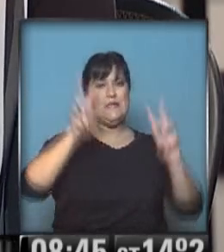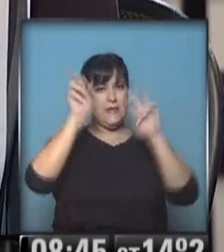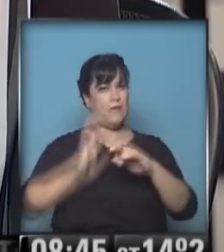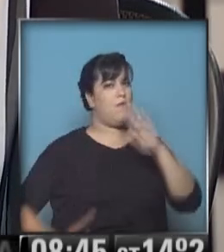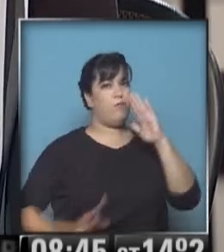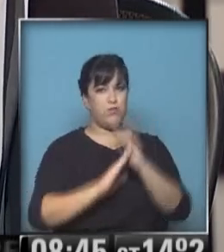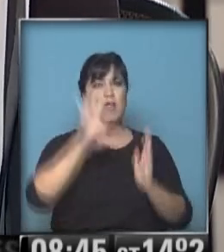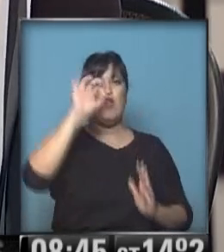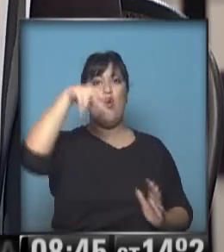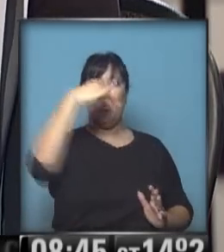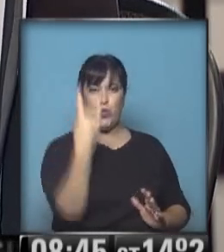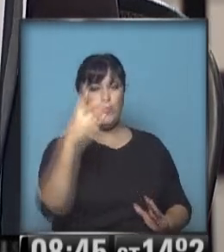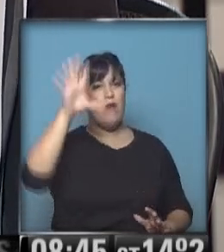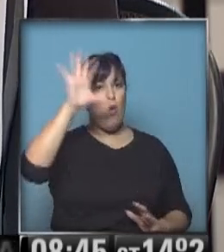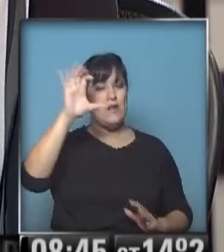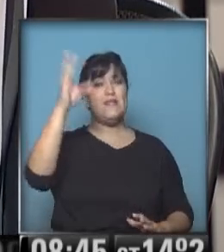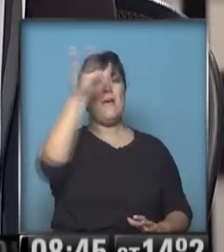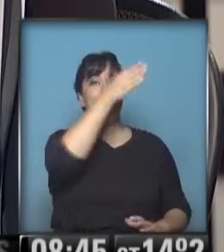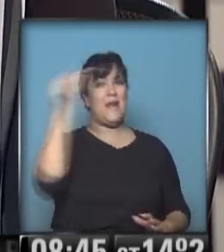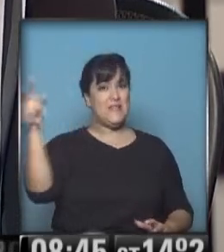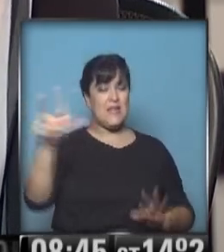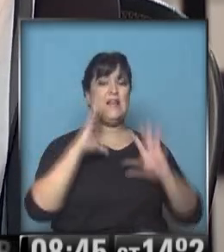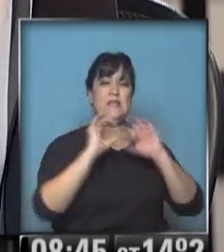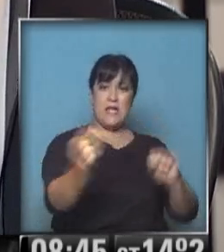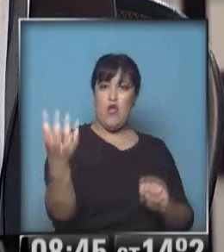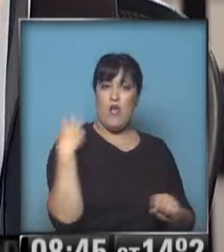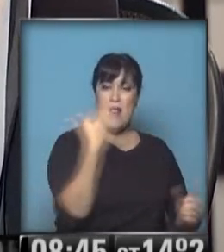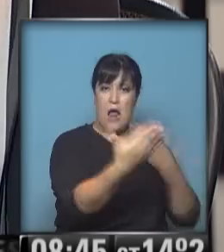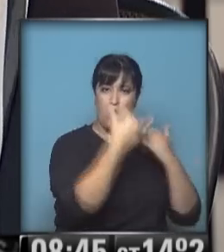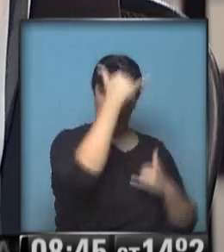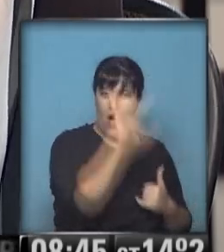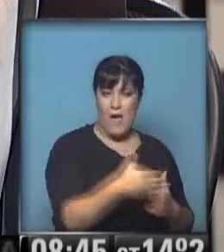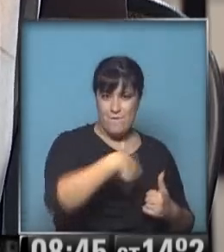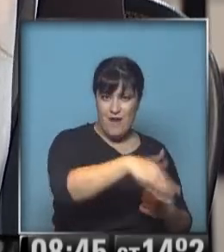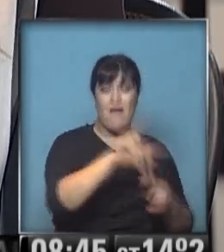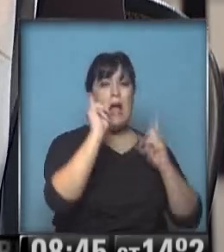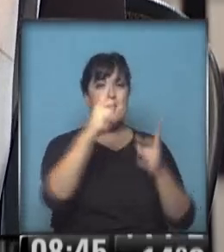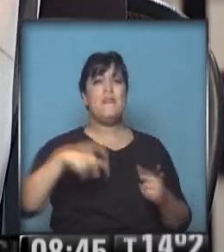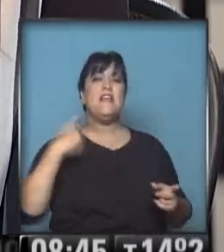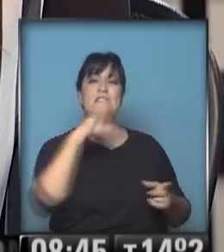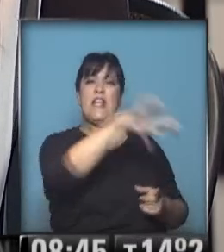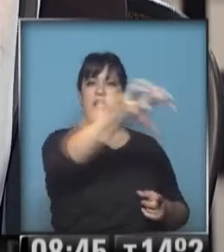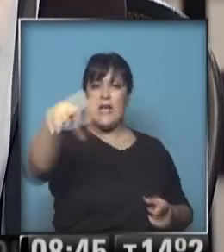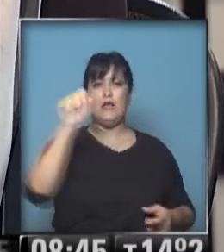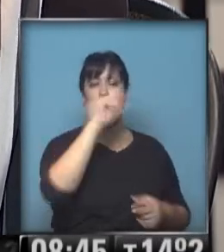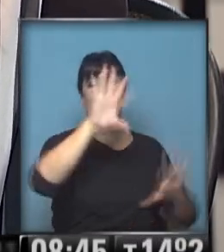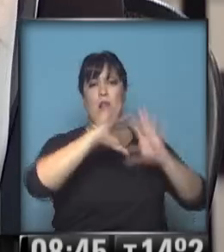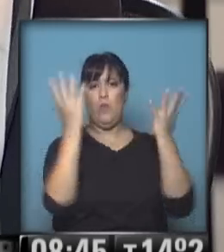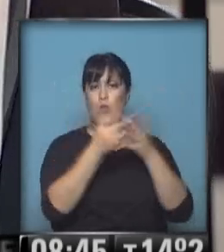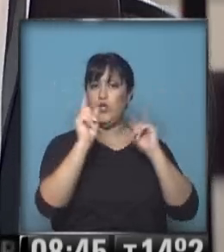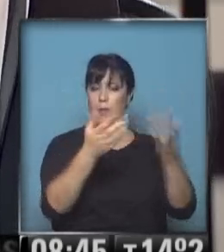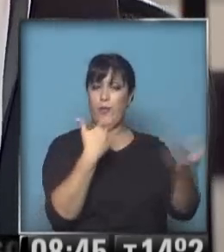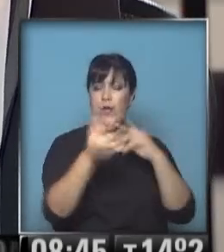en Naciones Unidas recordemos la presidenta hoy tiene reunión con el secretario general eh con sindicalistas a nivel internacional y también con